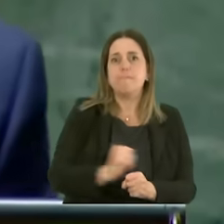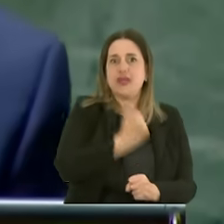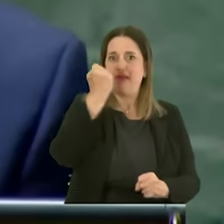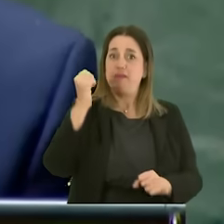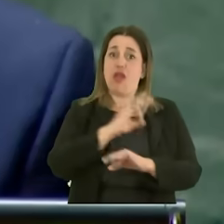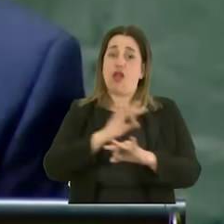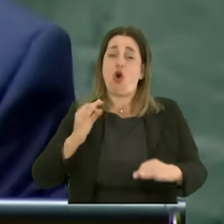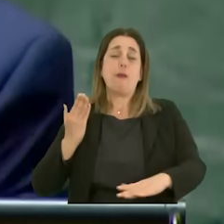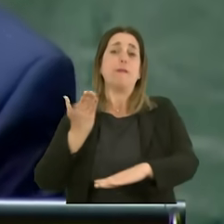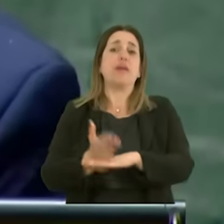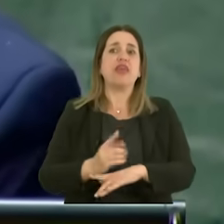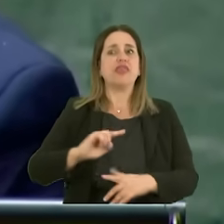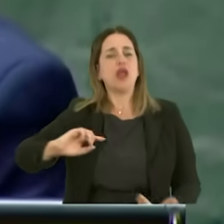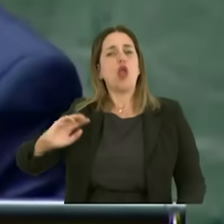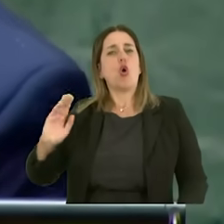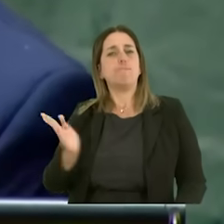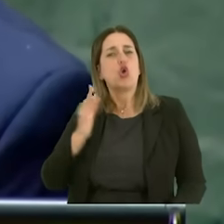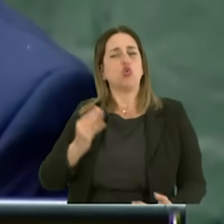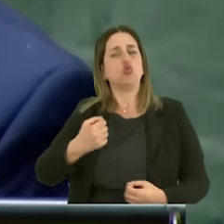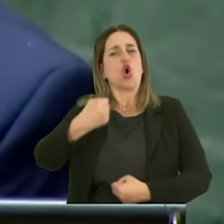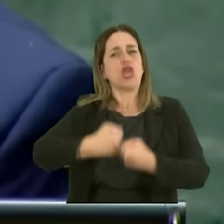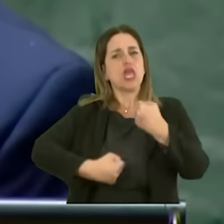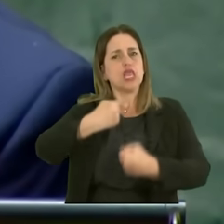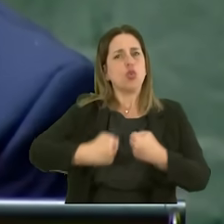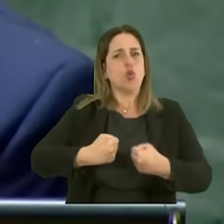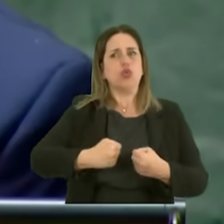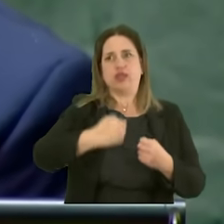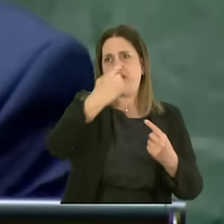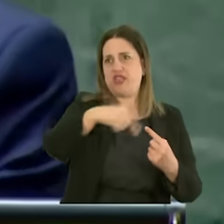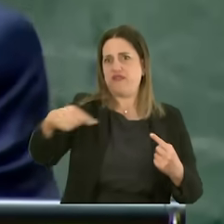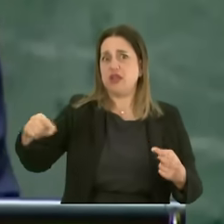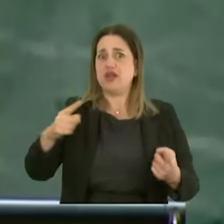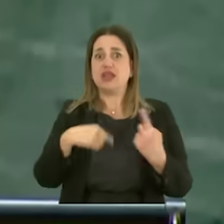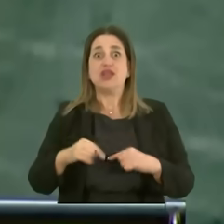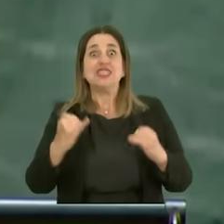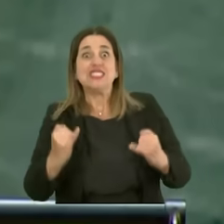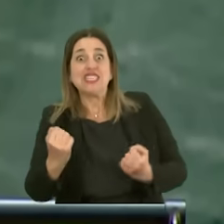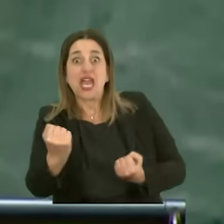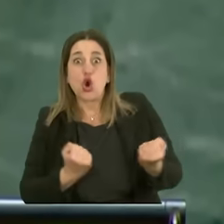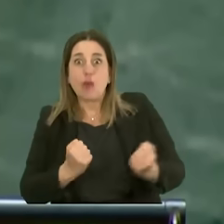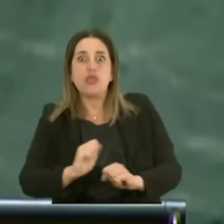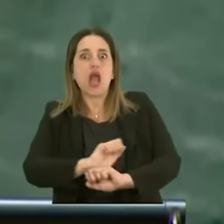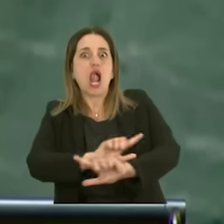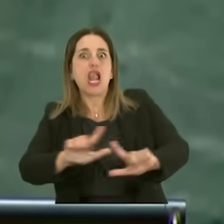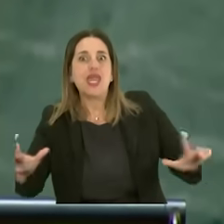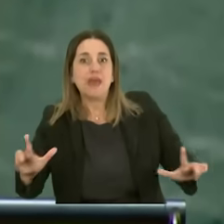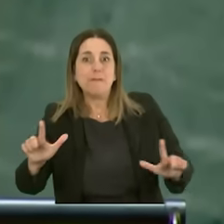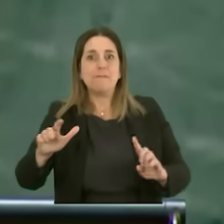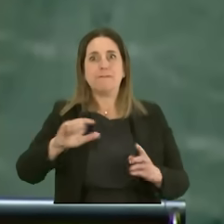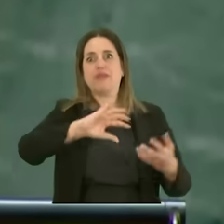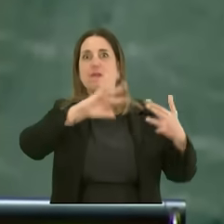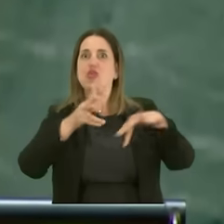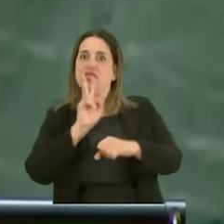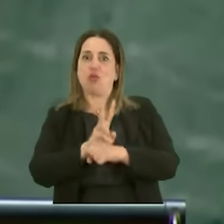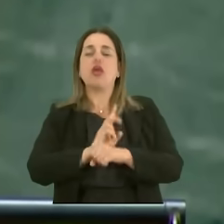exigir a los productores a los industriales de que teniendo una economía limpia también se va a